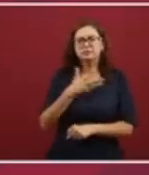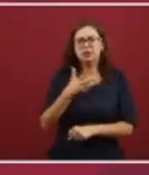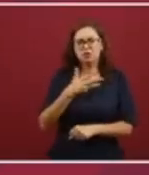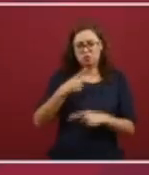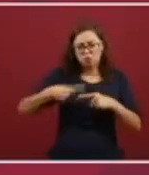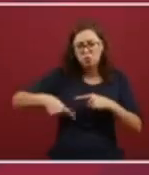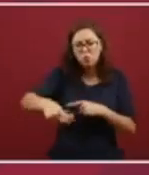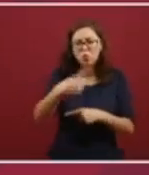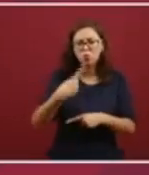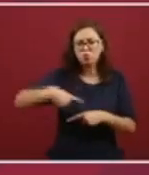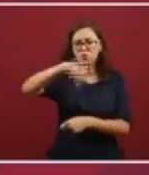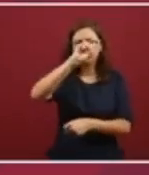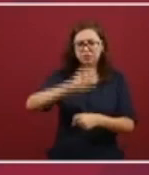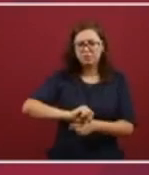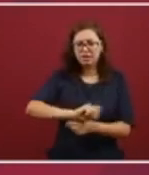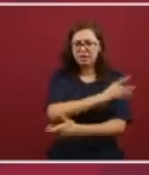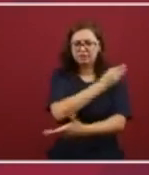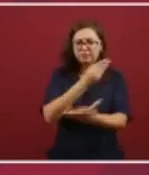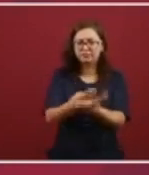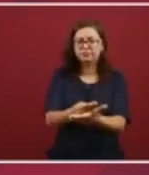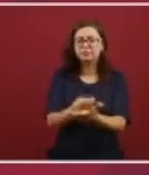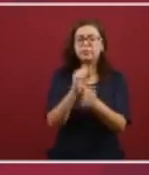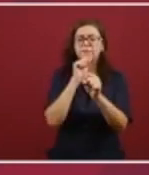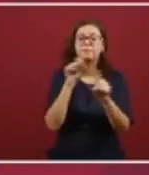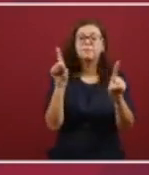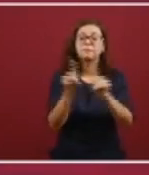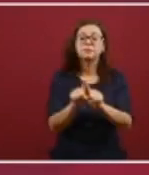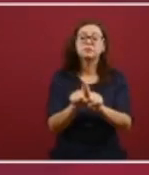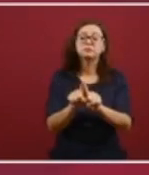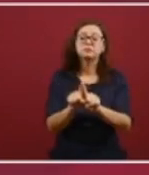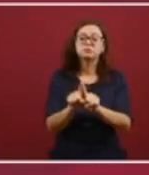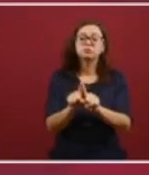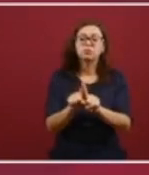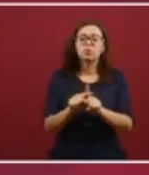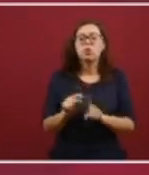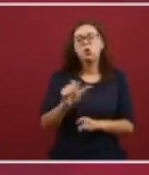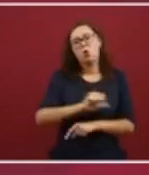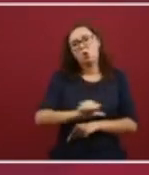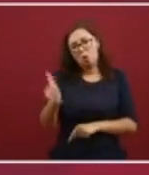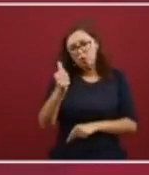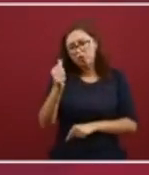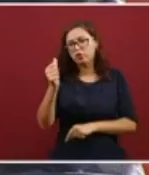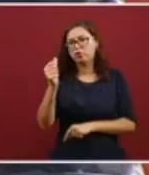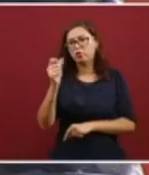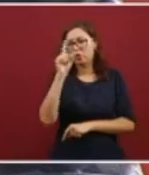todavía, además, para los otros consejos,